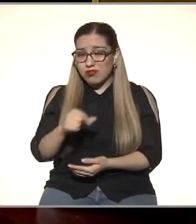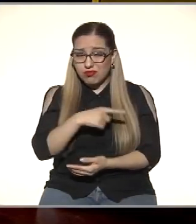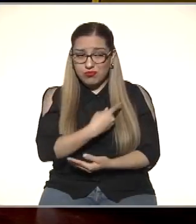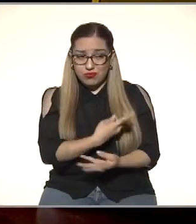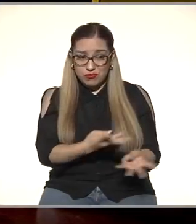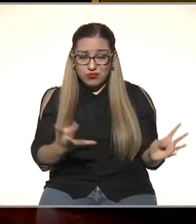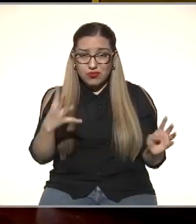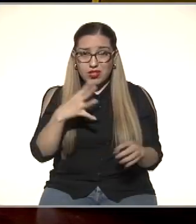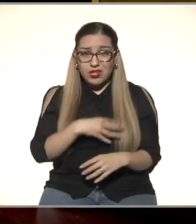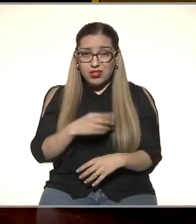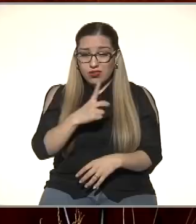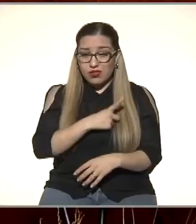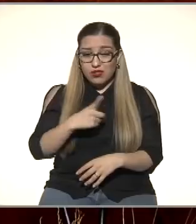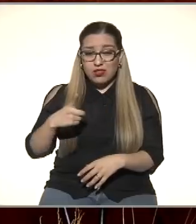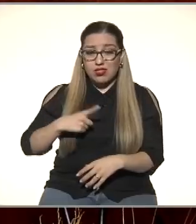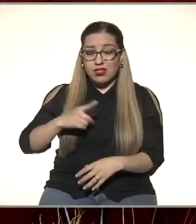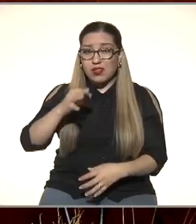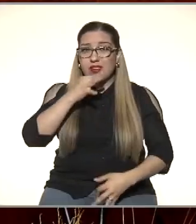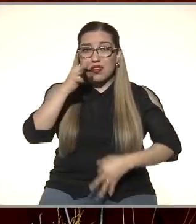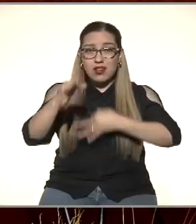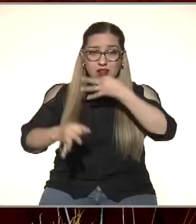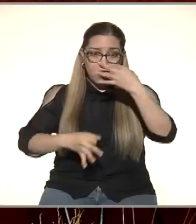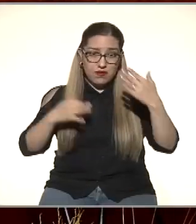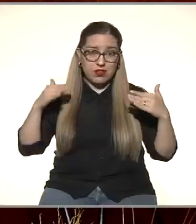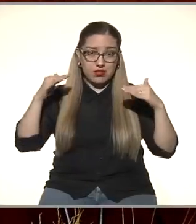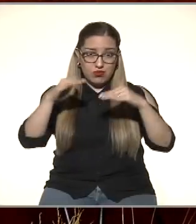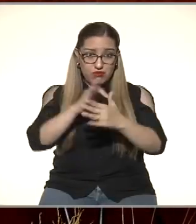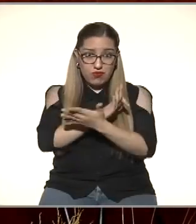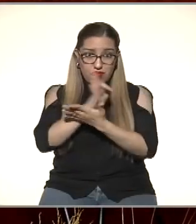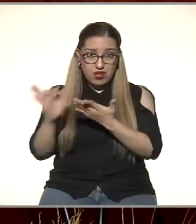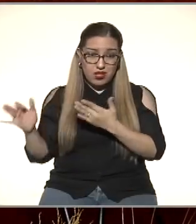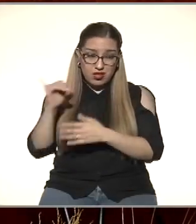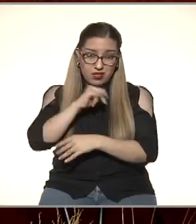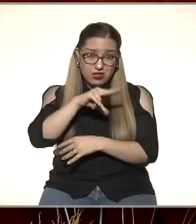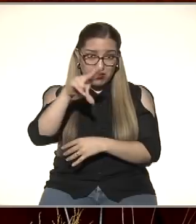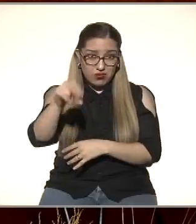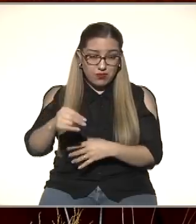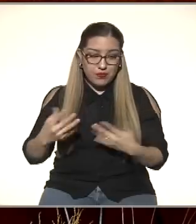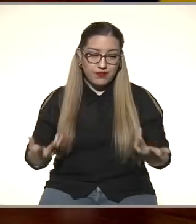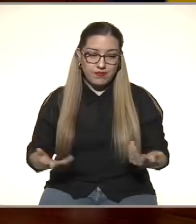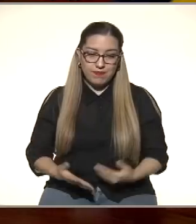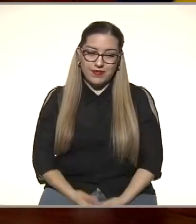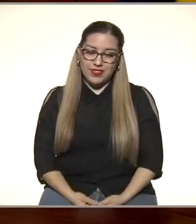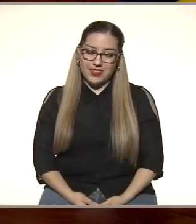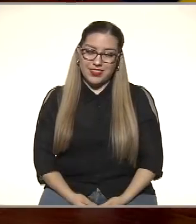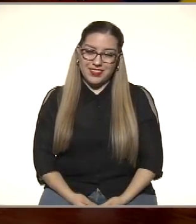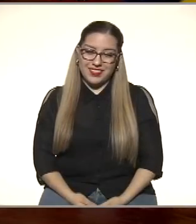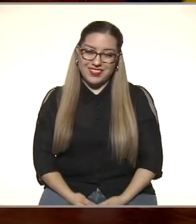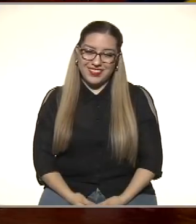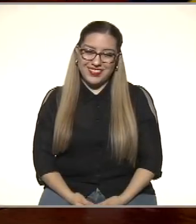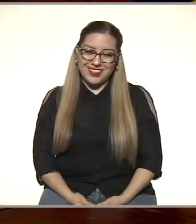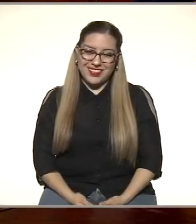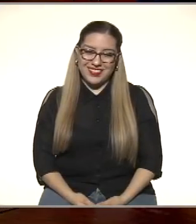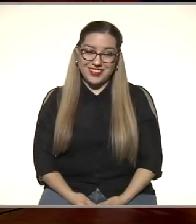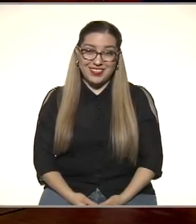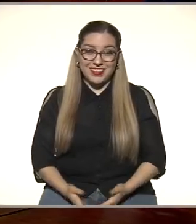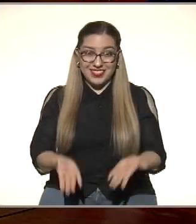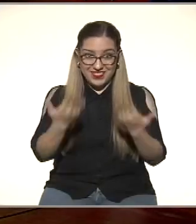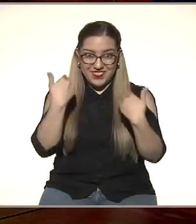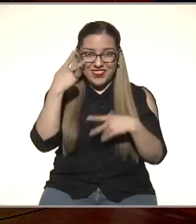hijos avisarle al otro acerca de la infidelidad o no? Sí. ¿Quién quiere? Rápido, porque vamos a